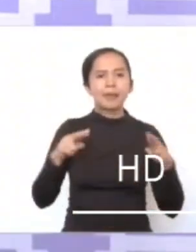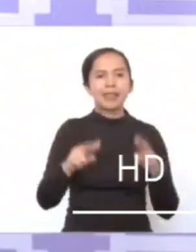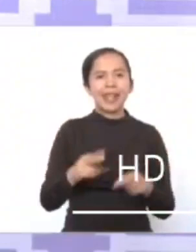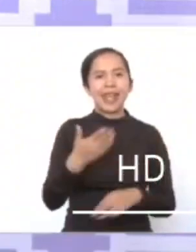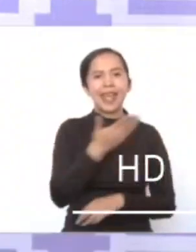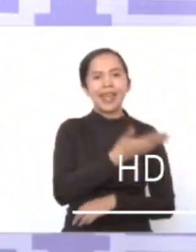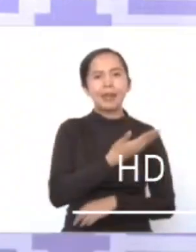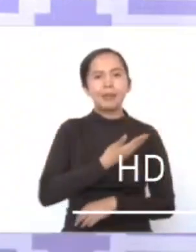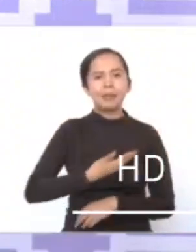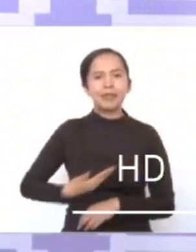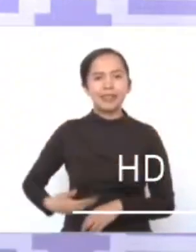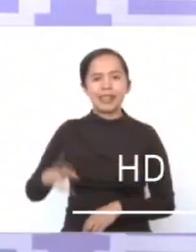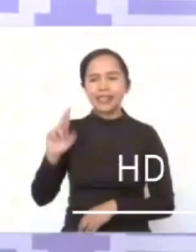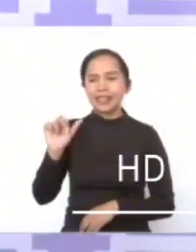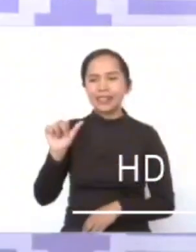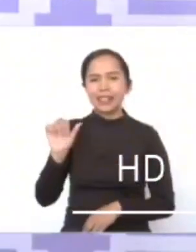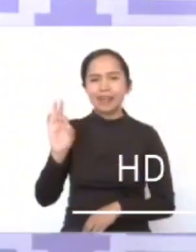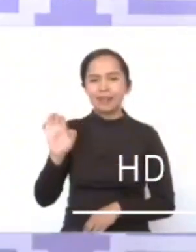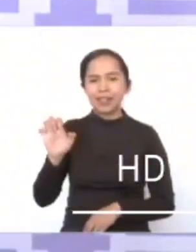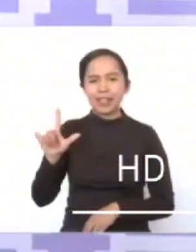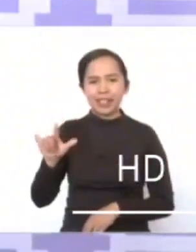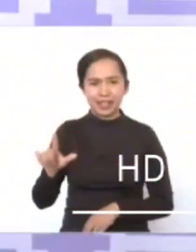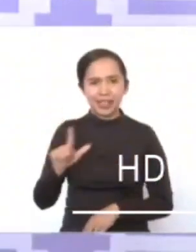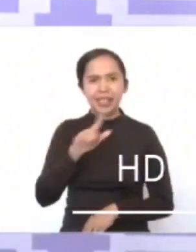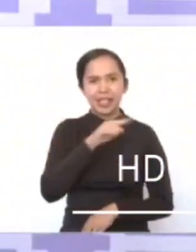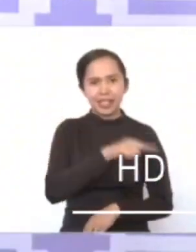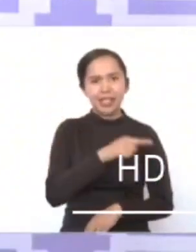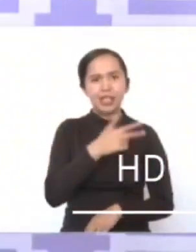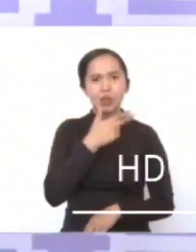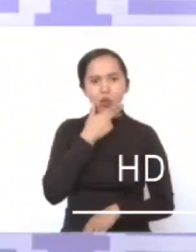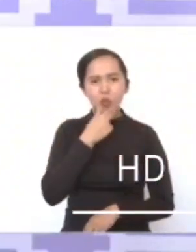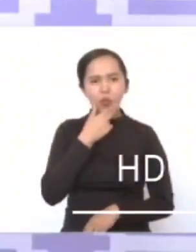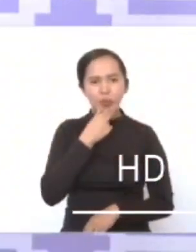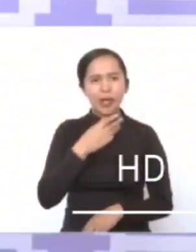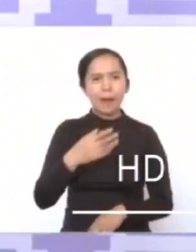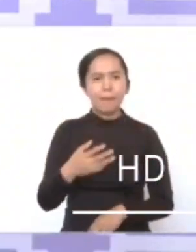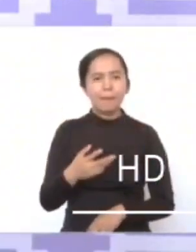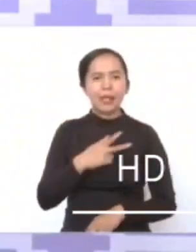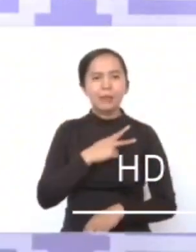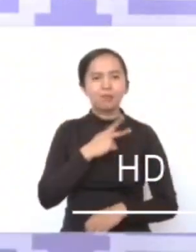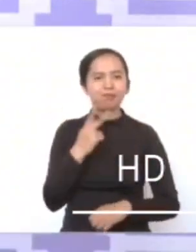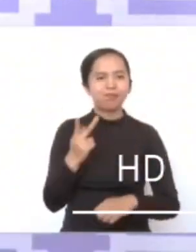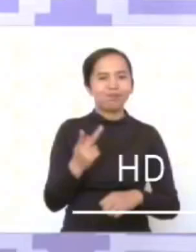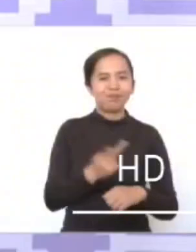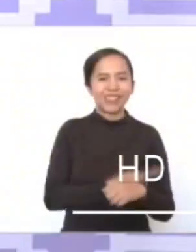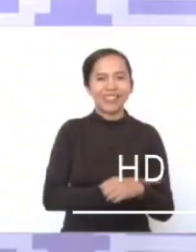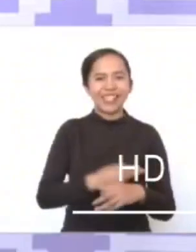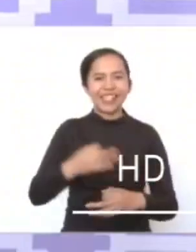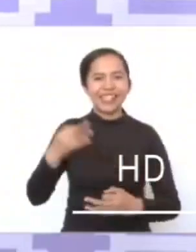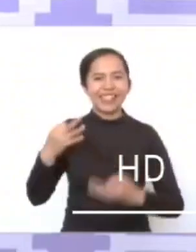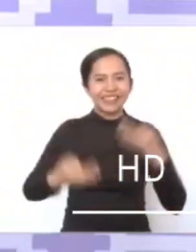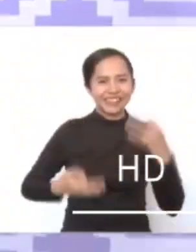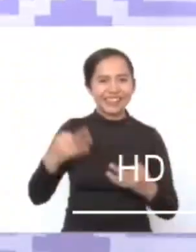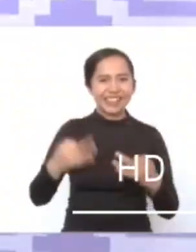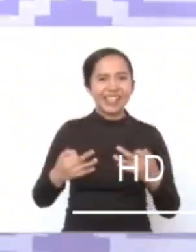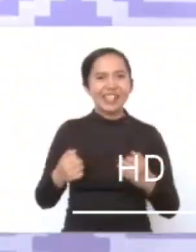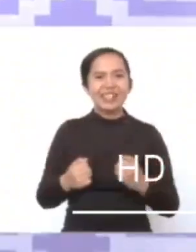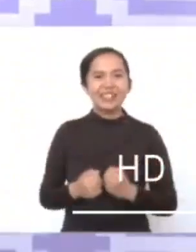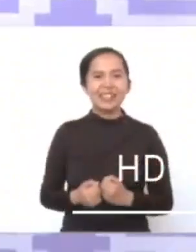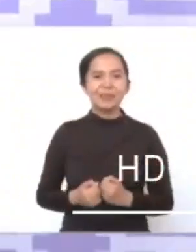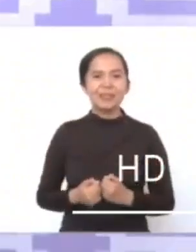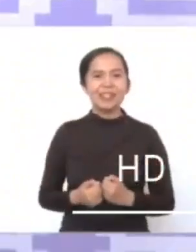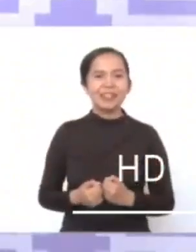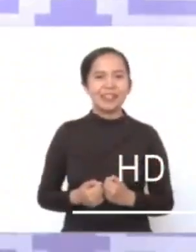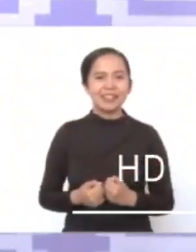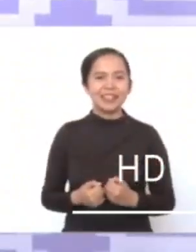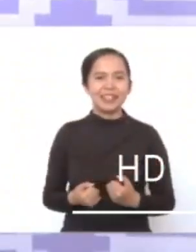presidente, el magistrado Rafael Guerra Álvarez, nuestro presidente del Poder Judicial de la Ciudad de México, para darles a